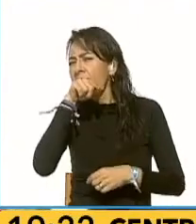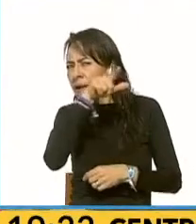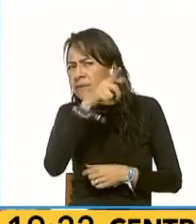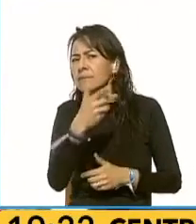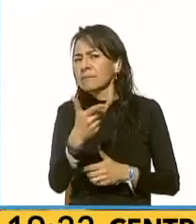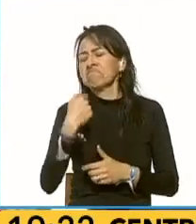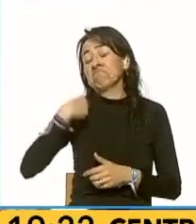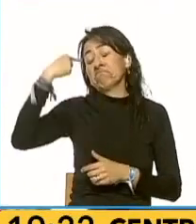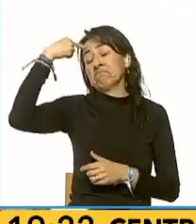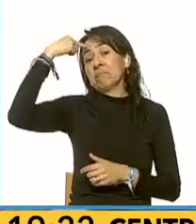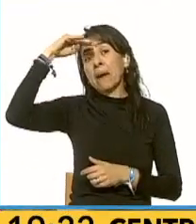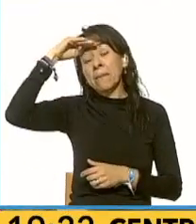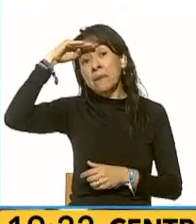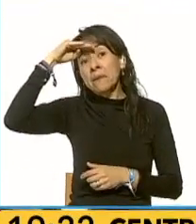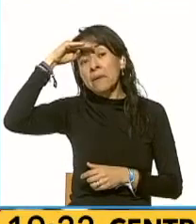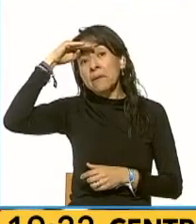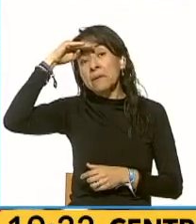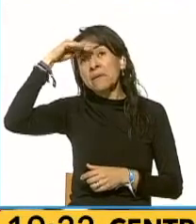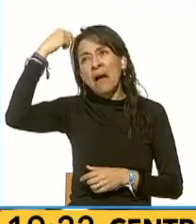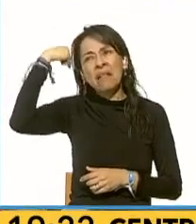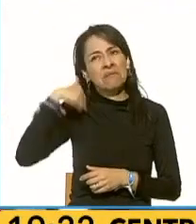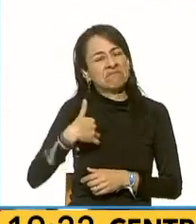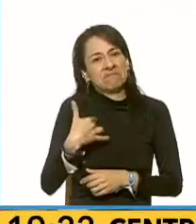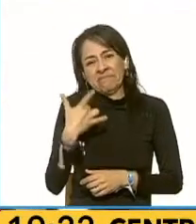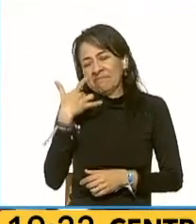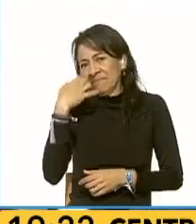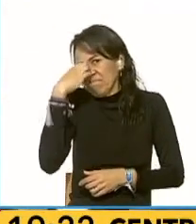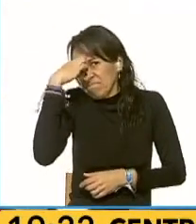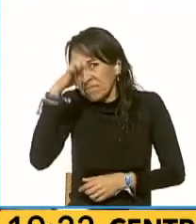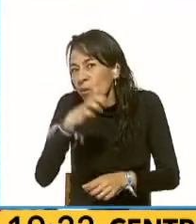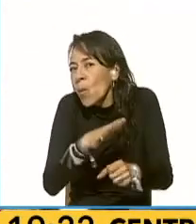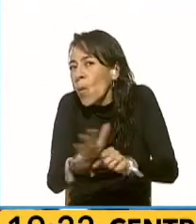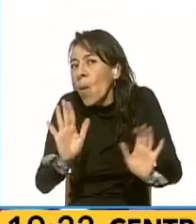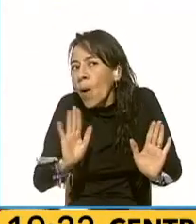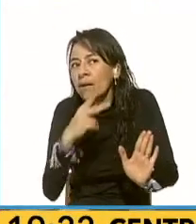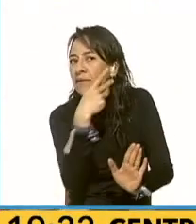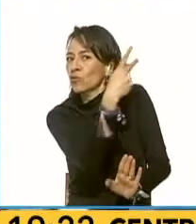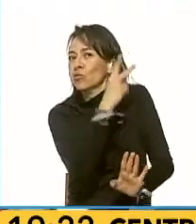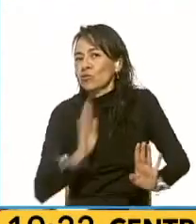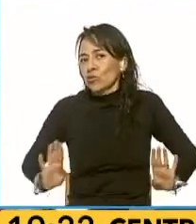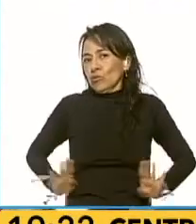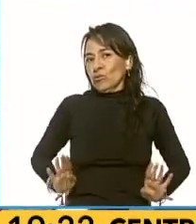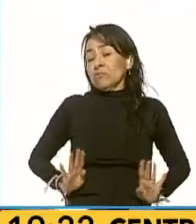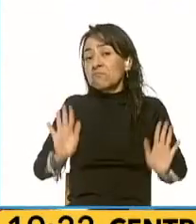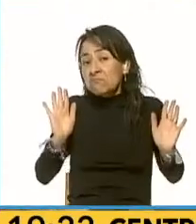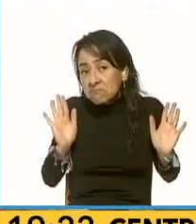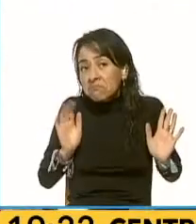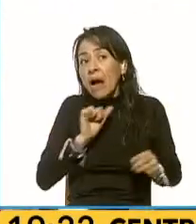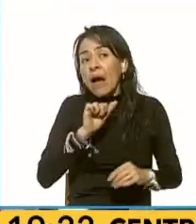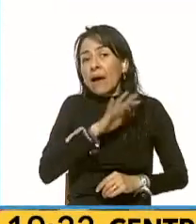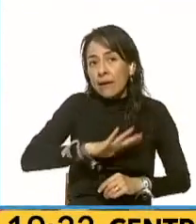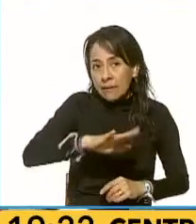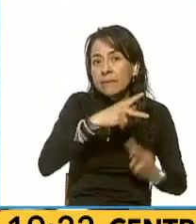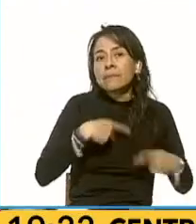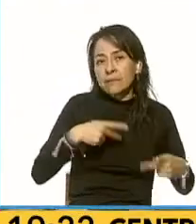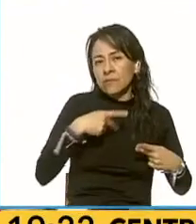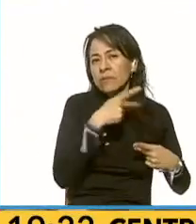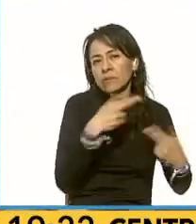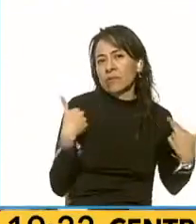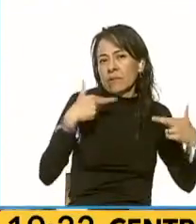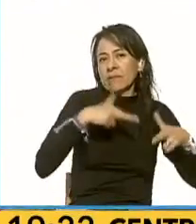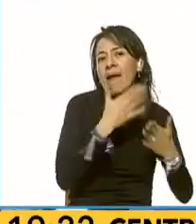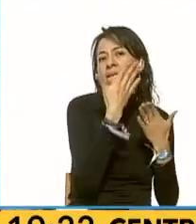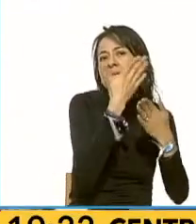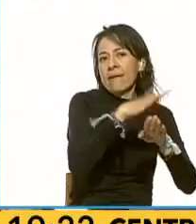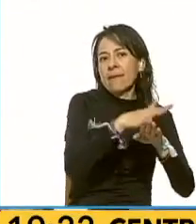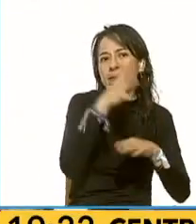que por alguna extraña razón, quizá porque así le convenía a los representantes de Banco